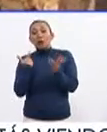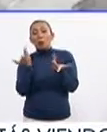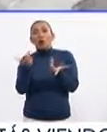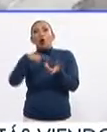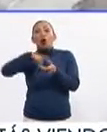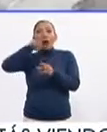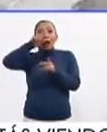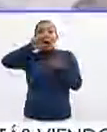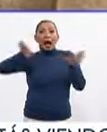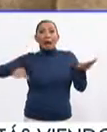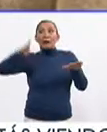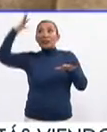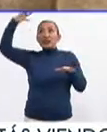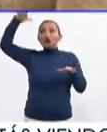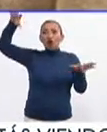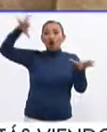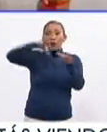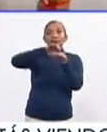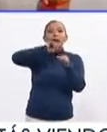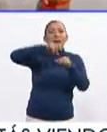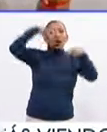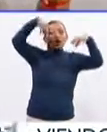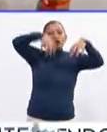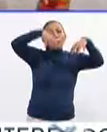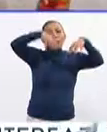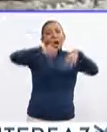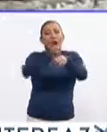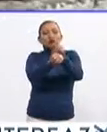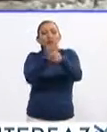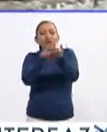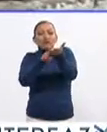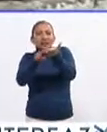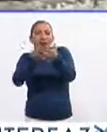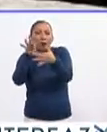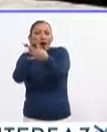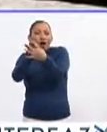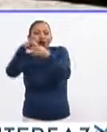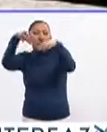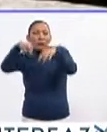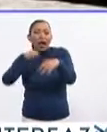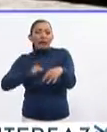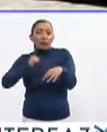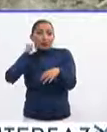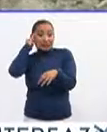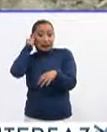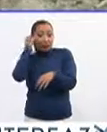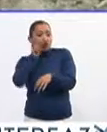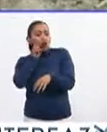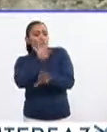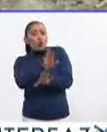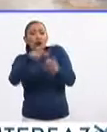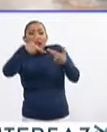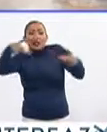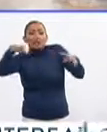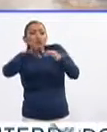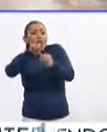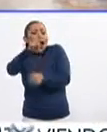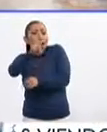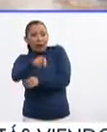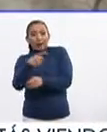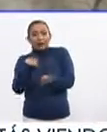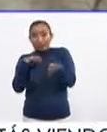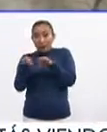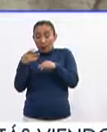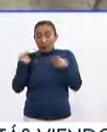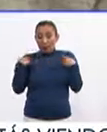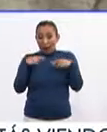solar. Además se le vinculaba con la lluvia por sus colores azulados y verdosos, que para los antiguos indígenas guardaban relación con el agua. La labor